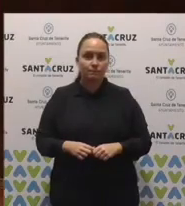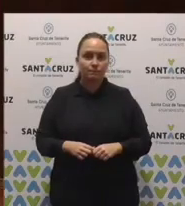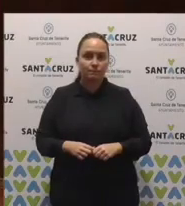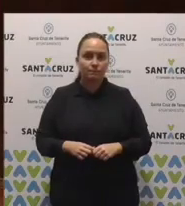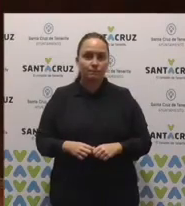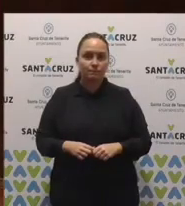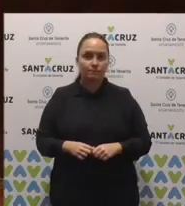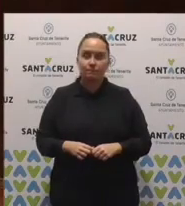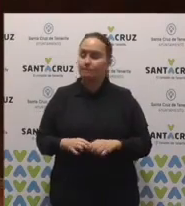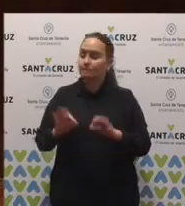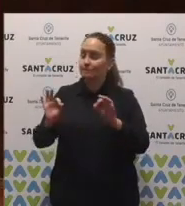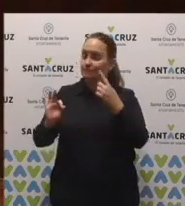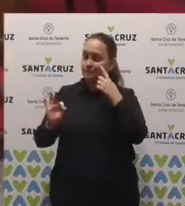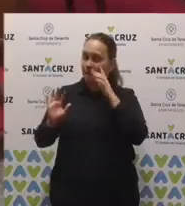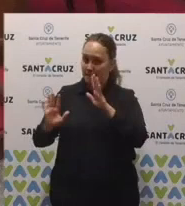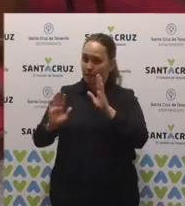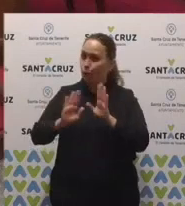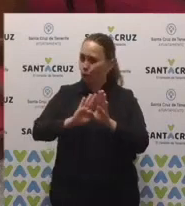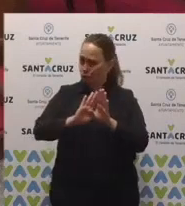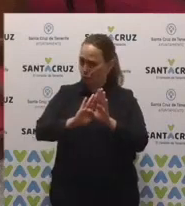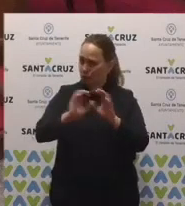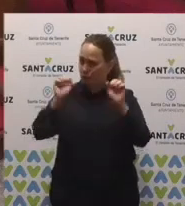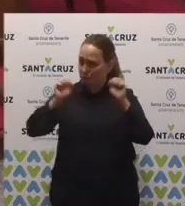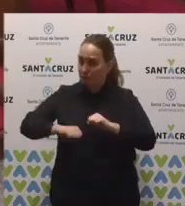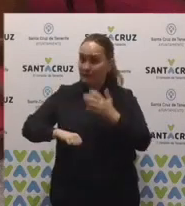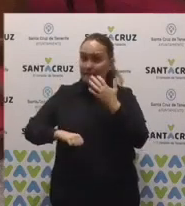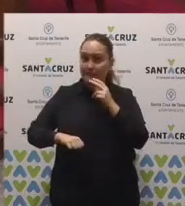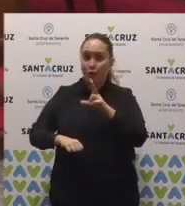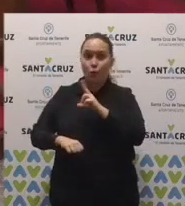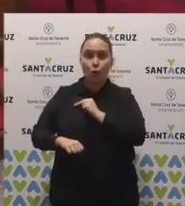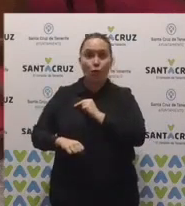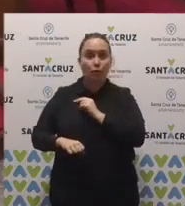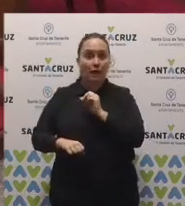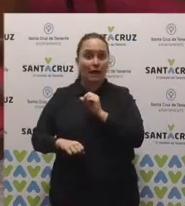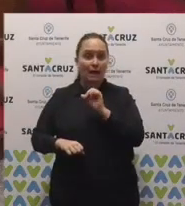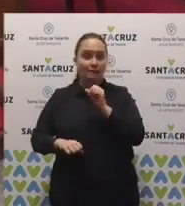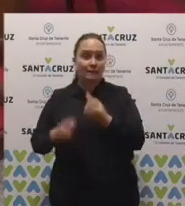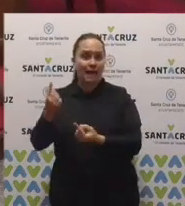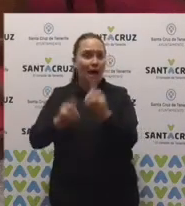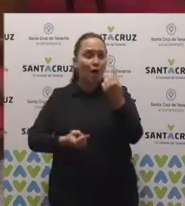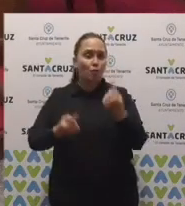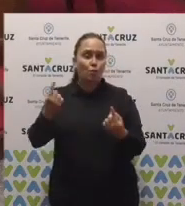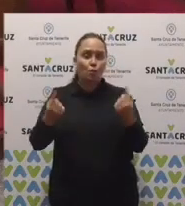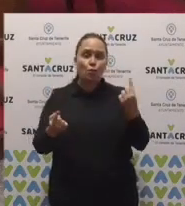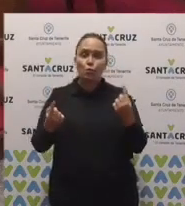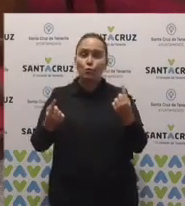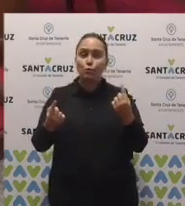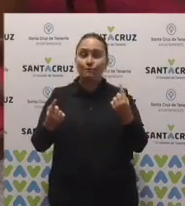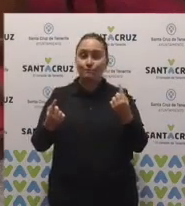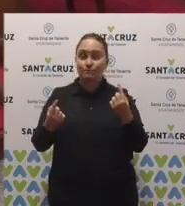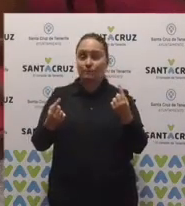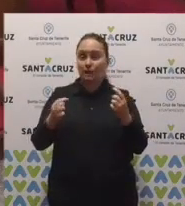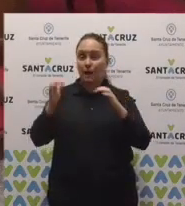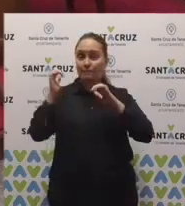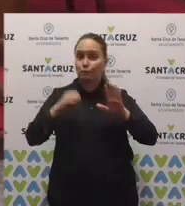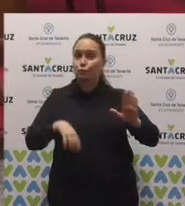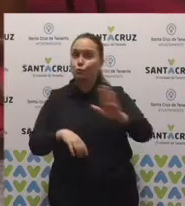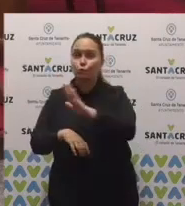vamos a seguir y en el caso de que algún concejal no escuche desde su dispositivo